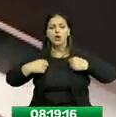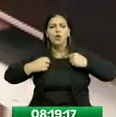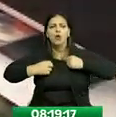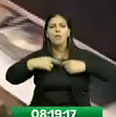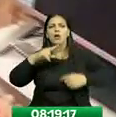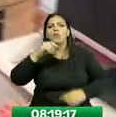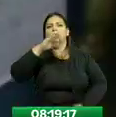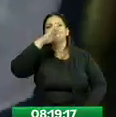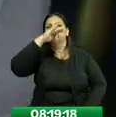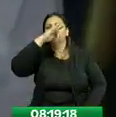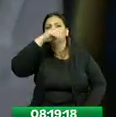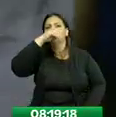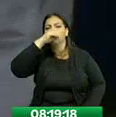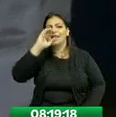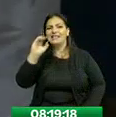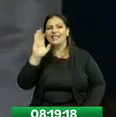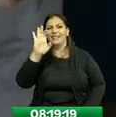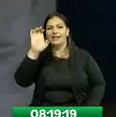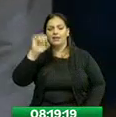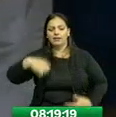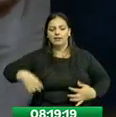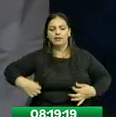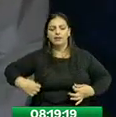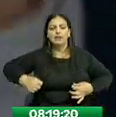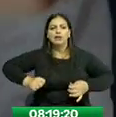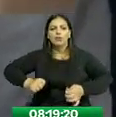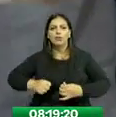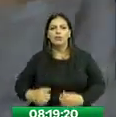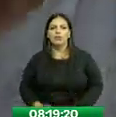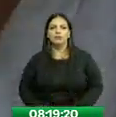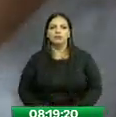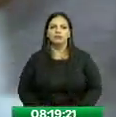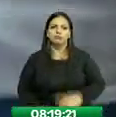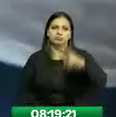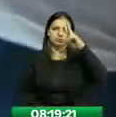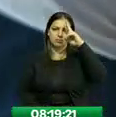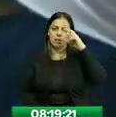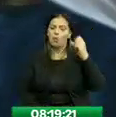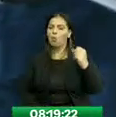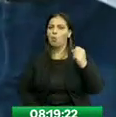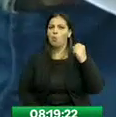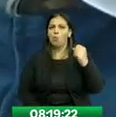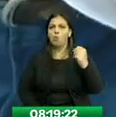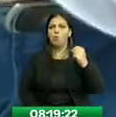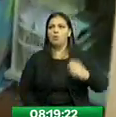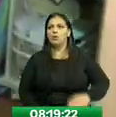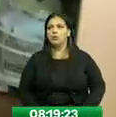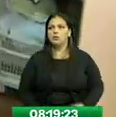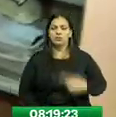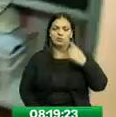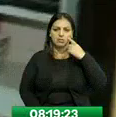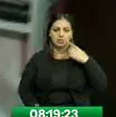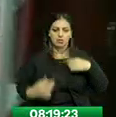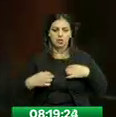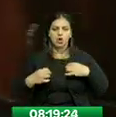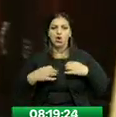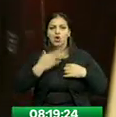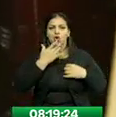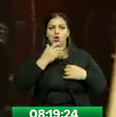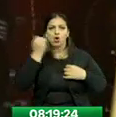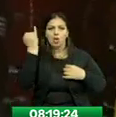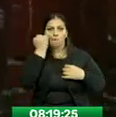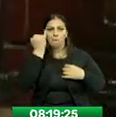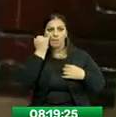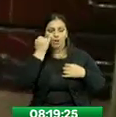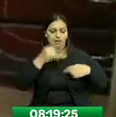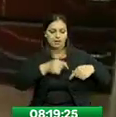la Comisión de Tránsito del Ecuador para no levantar sospechas. Un chaleco que decía tránsito, verde con las